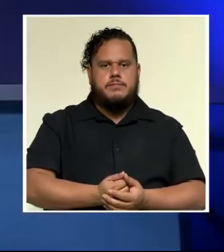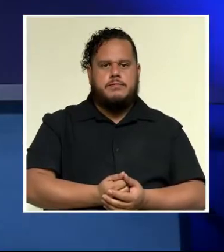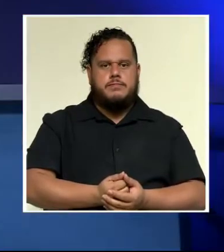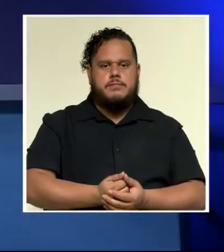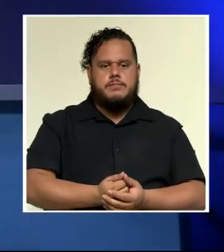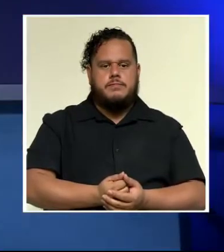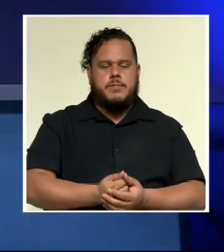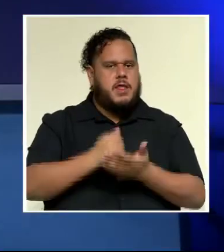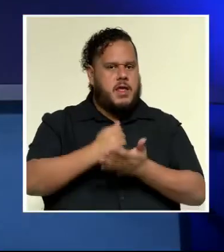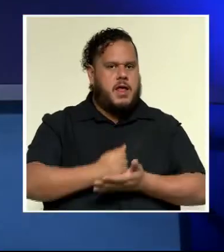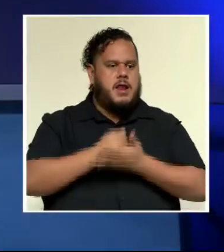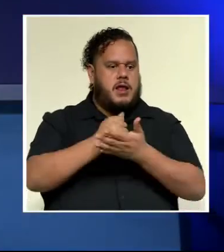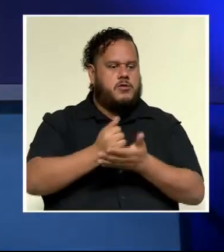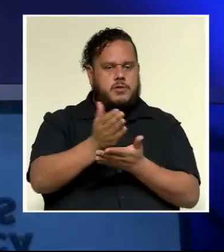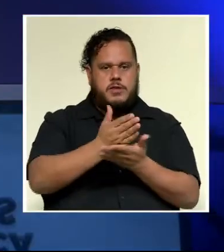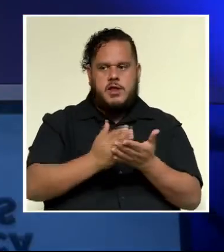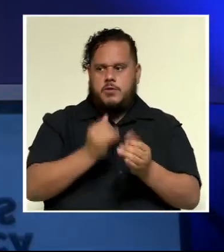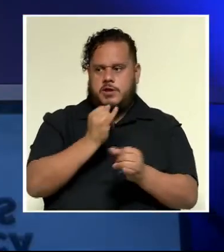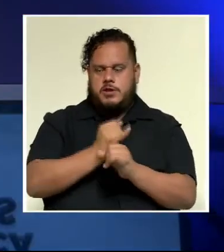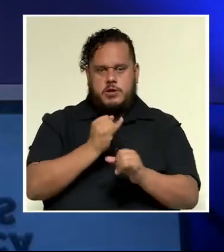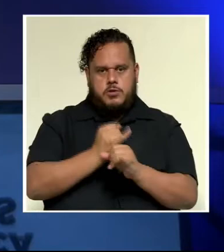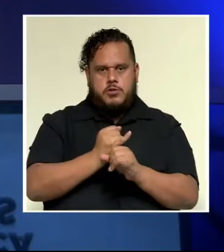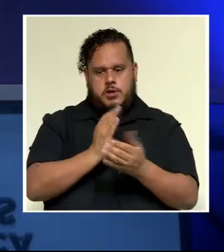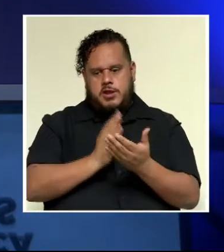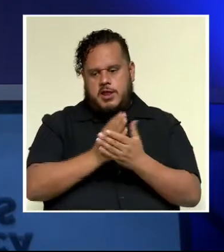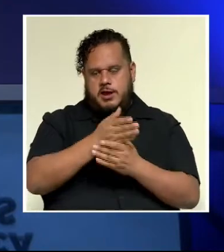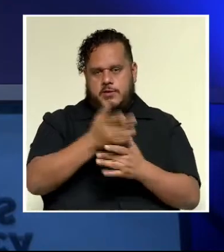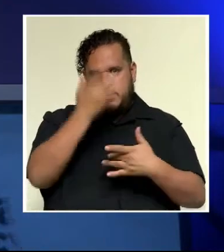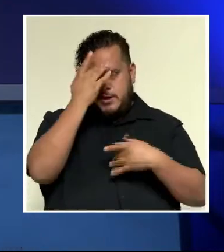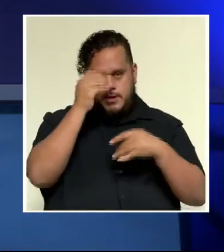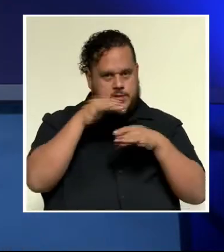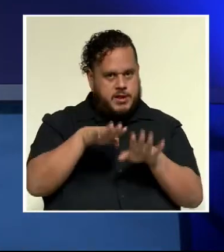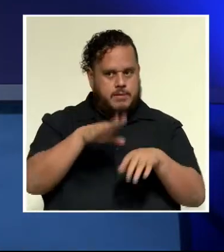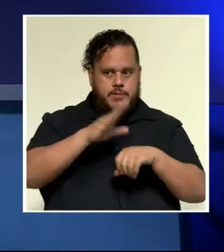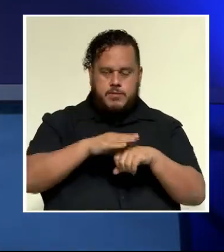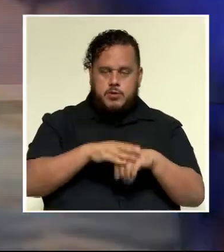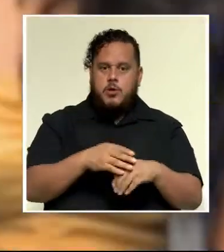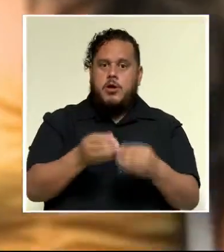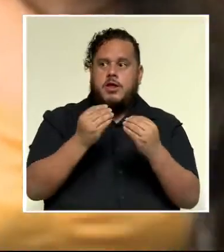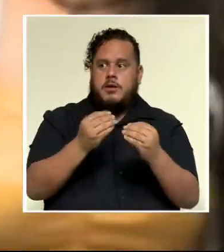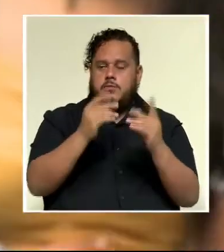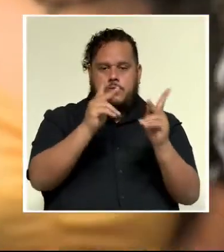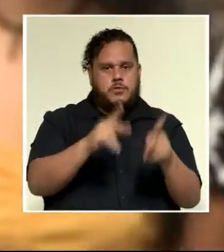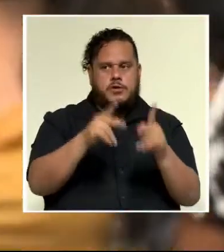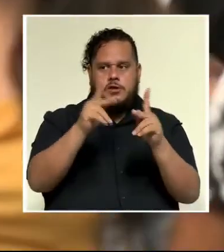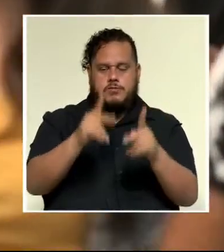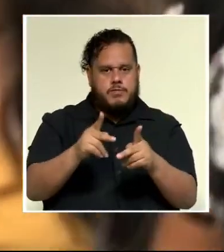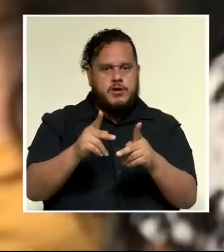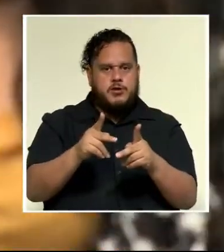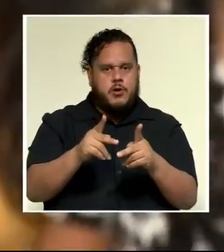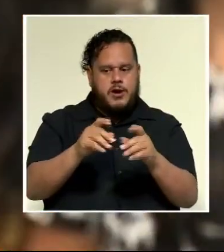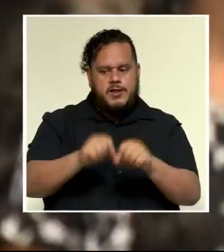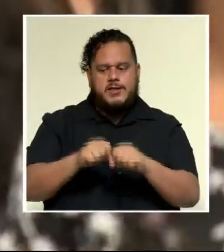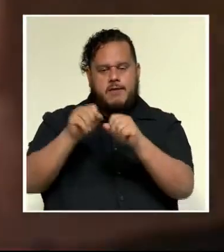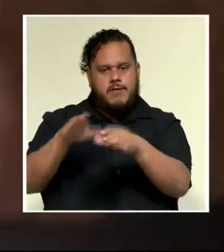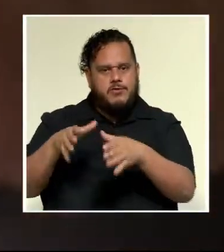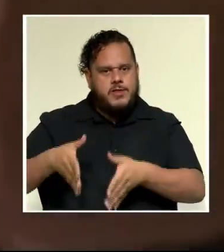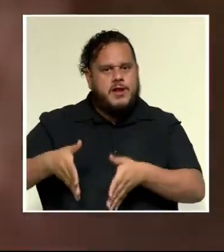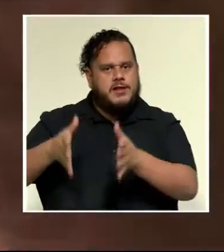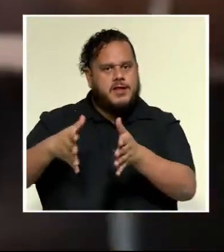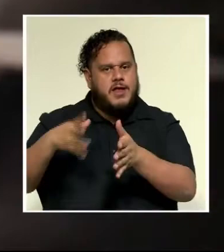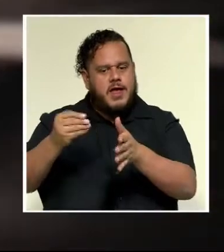La ayuda de algunas entidades durante la pandemia permitió que decenas de personas dejaran su condición de calle